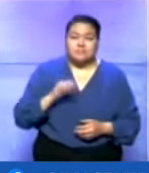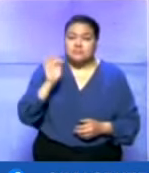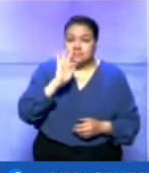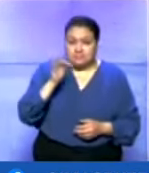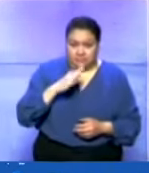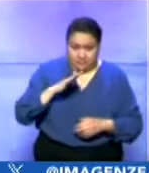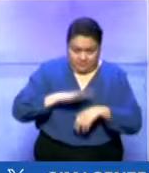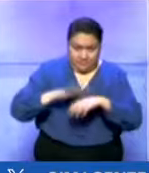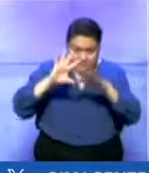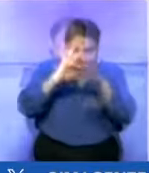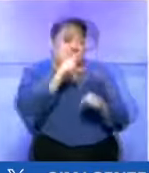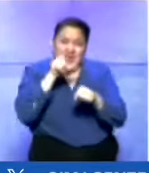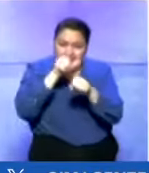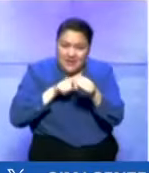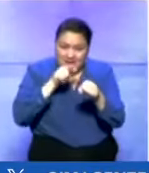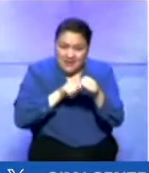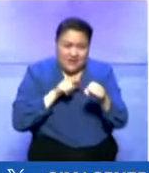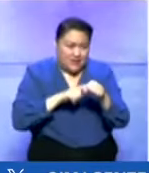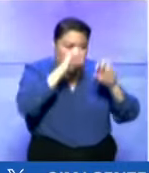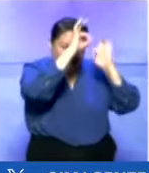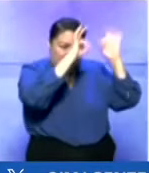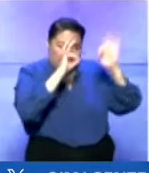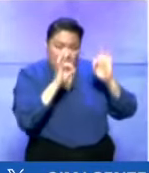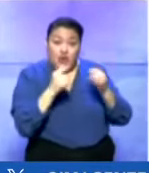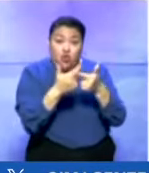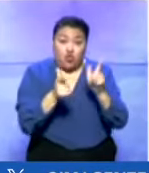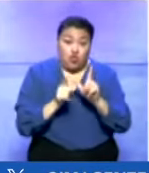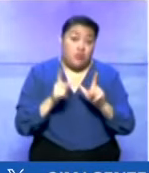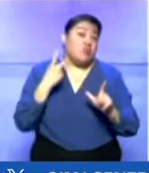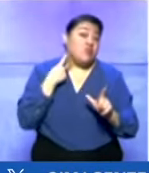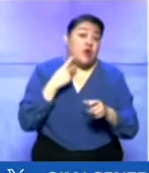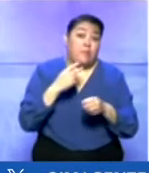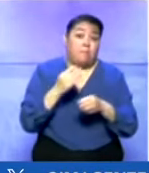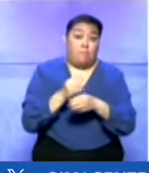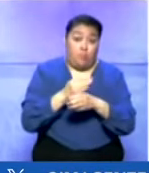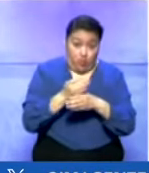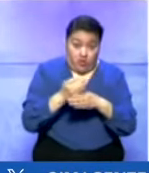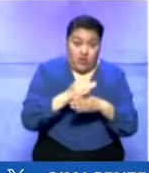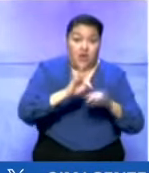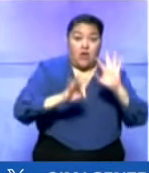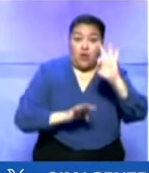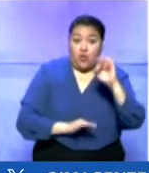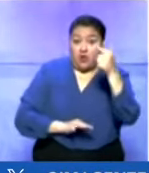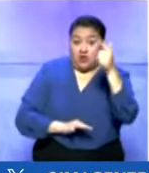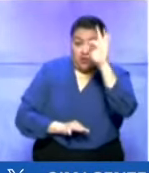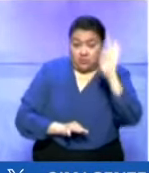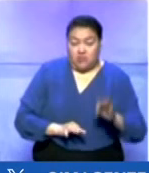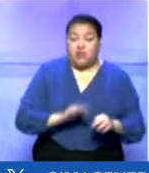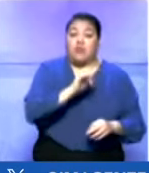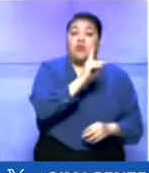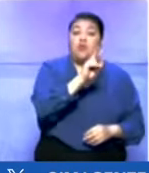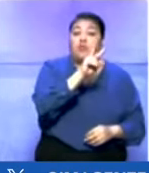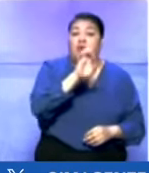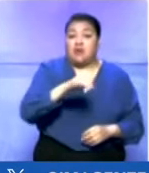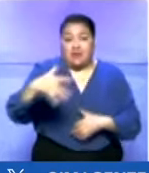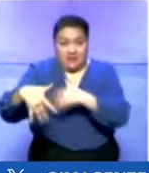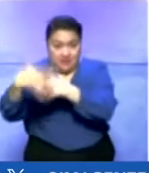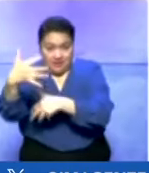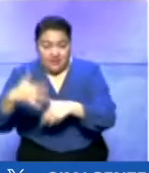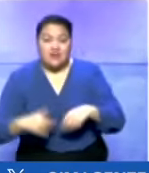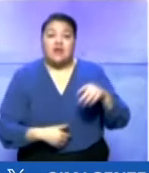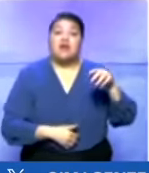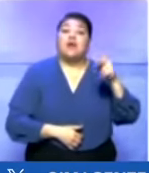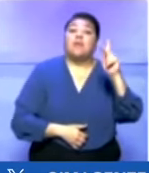obtuvo la mayoría pues nuestro sistema electoral no prevé una representación pura es decir que la oposición cuente con la misma